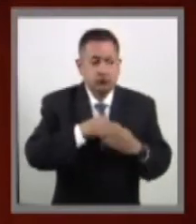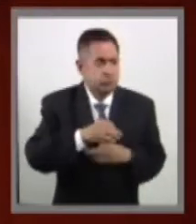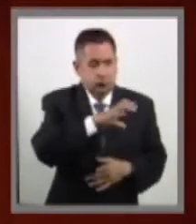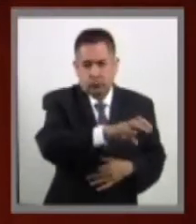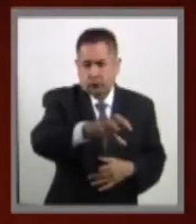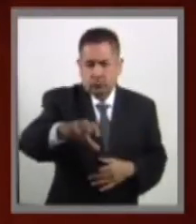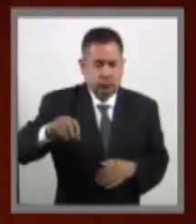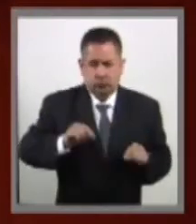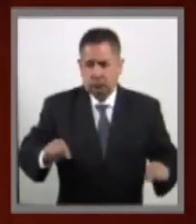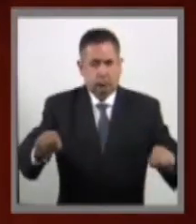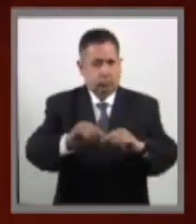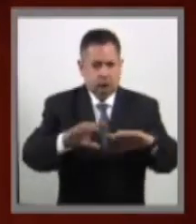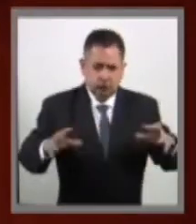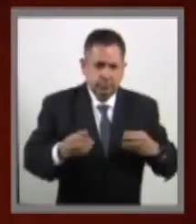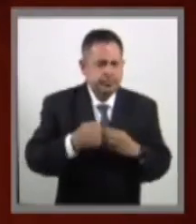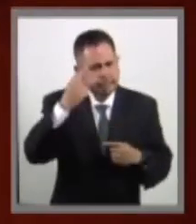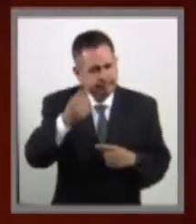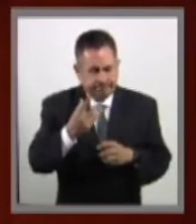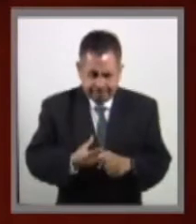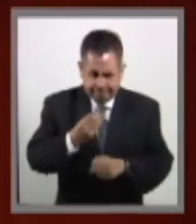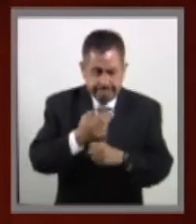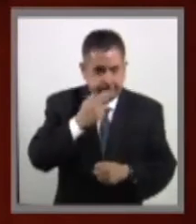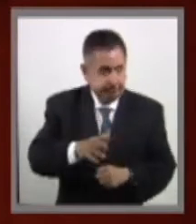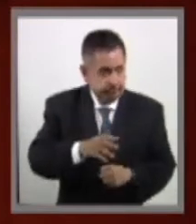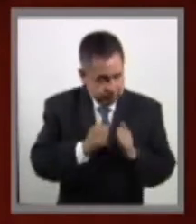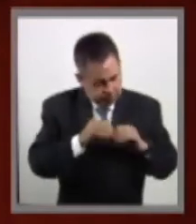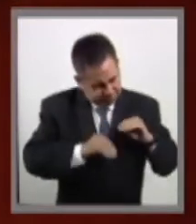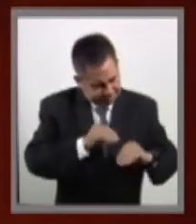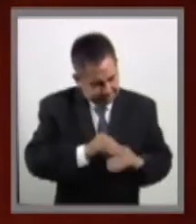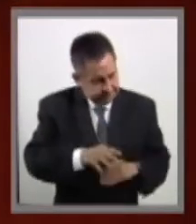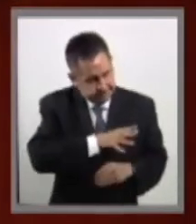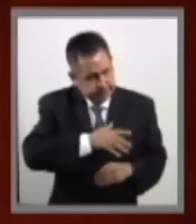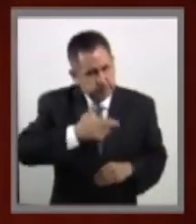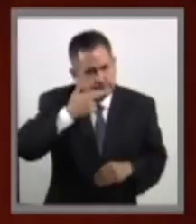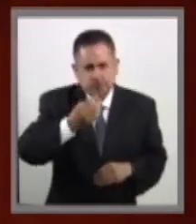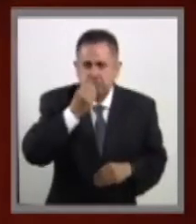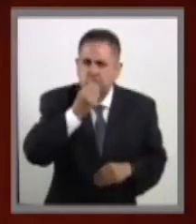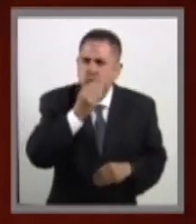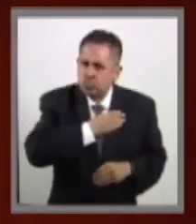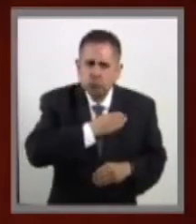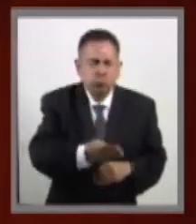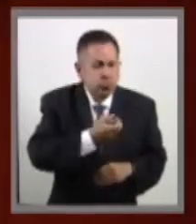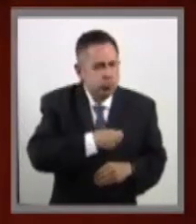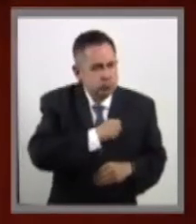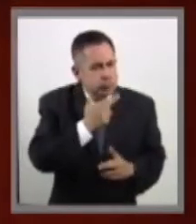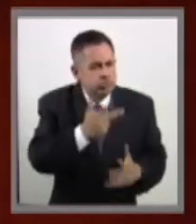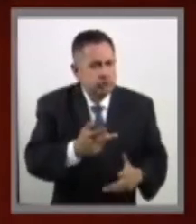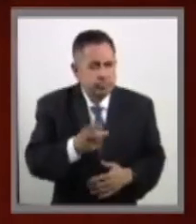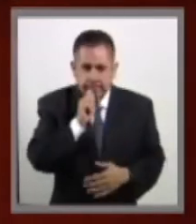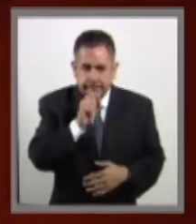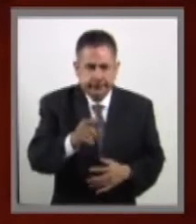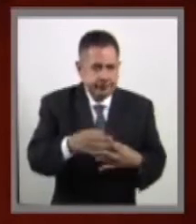la materia, para que además de mejorar la calidad de los alimentos que consumen las familias mexicanas,